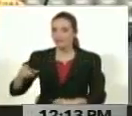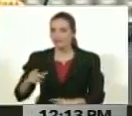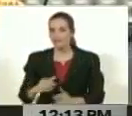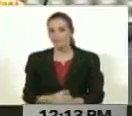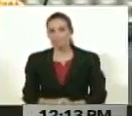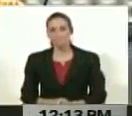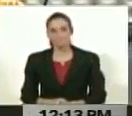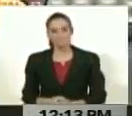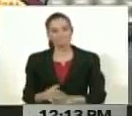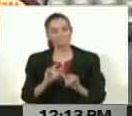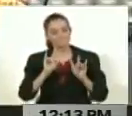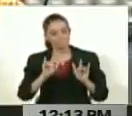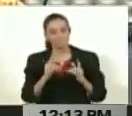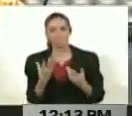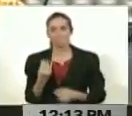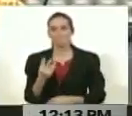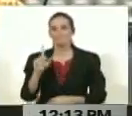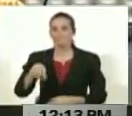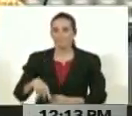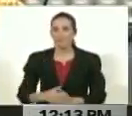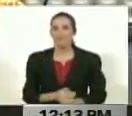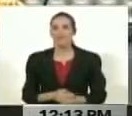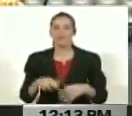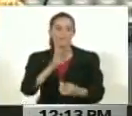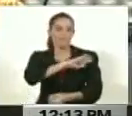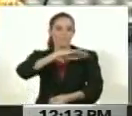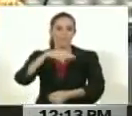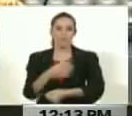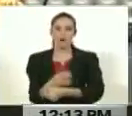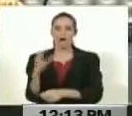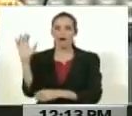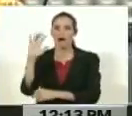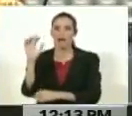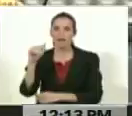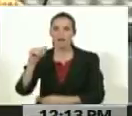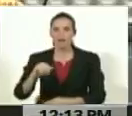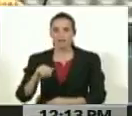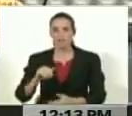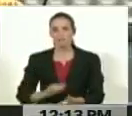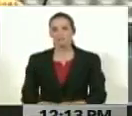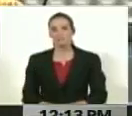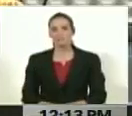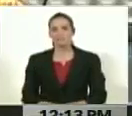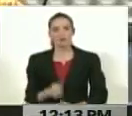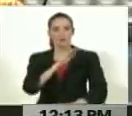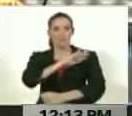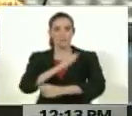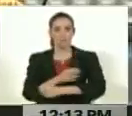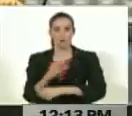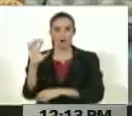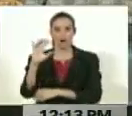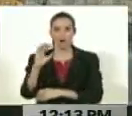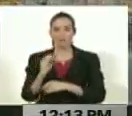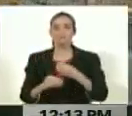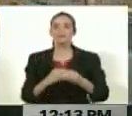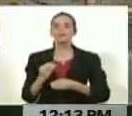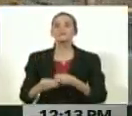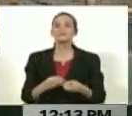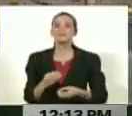muy queridos. Estamos en el Poliedro de Caracas. El Poliedro de Caracas ha sido